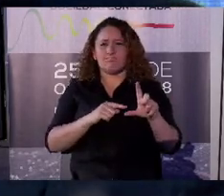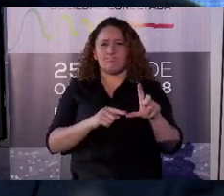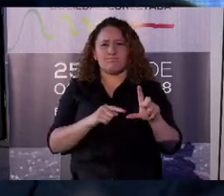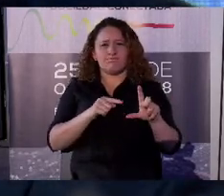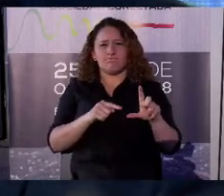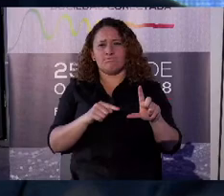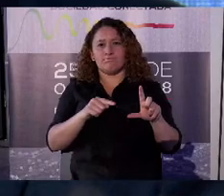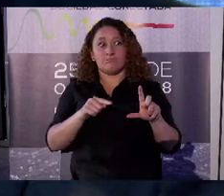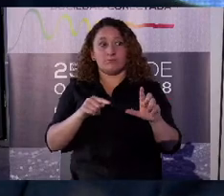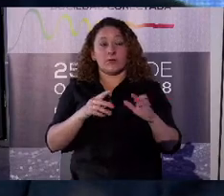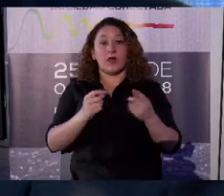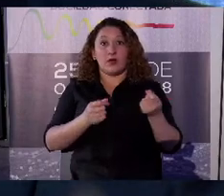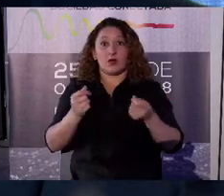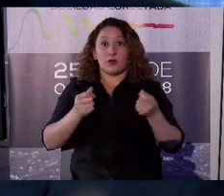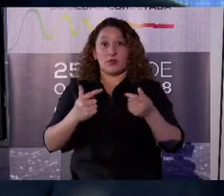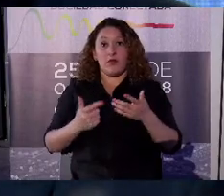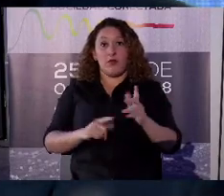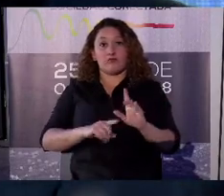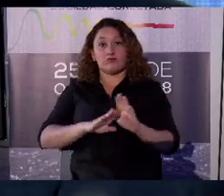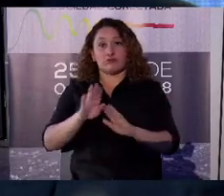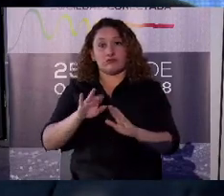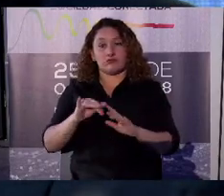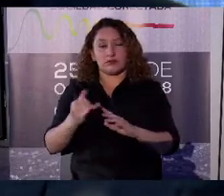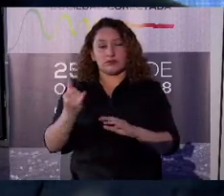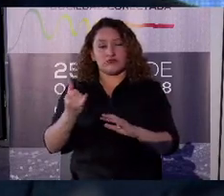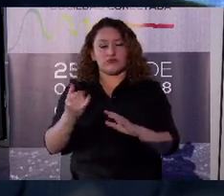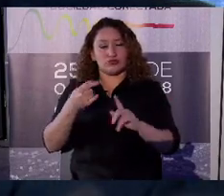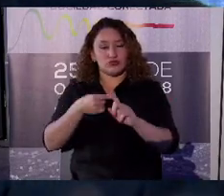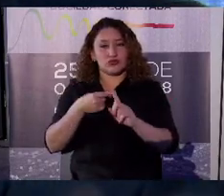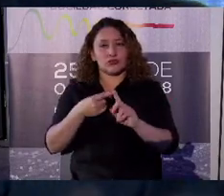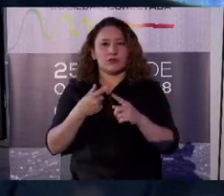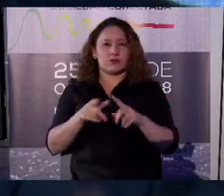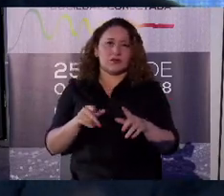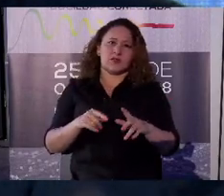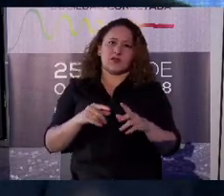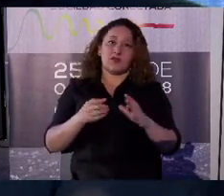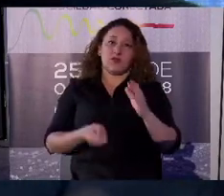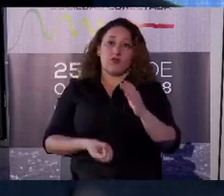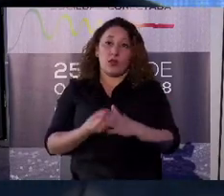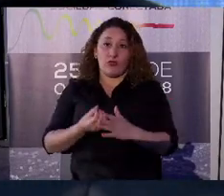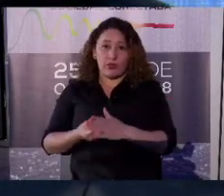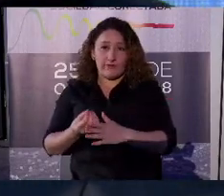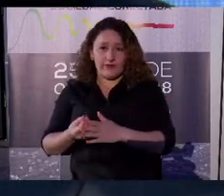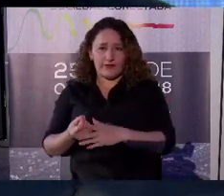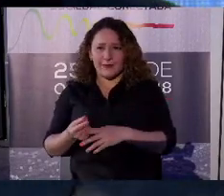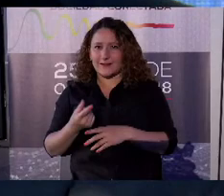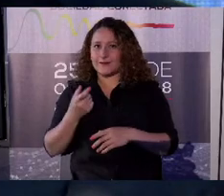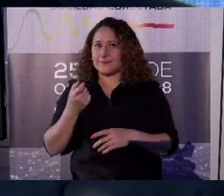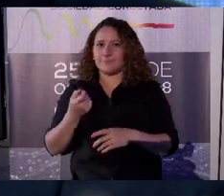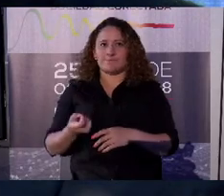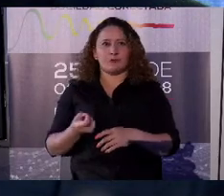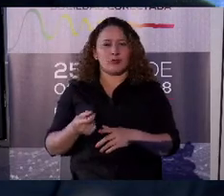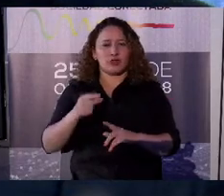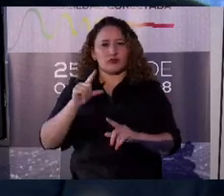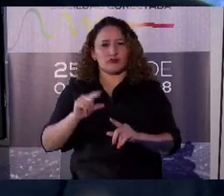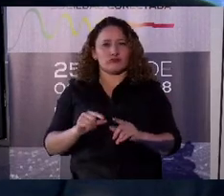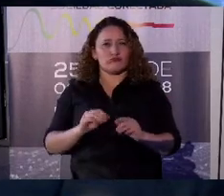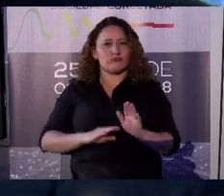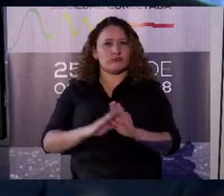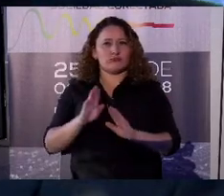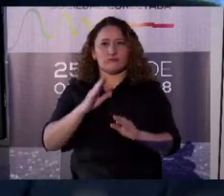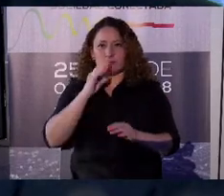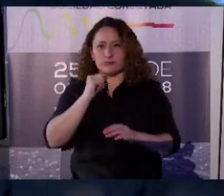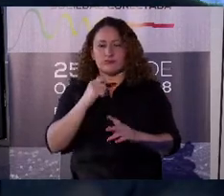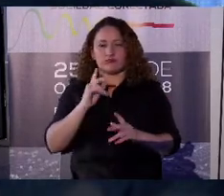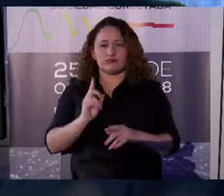crecimiento económico que ha sido positivo, es la región del mundo donde menos ha crecido la productividad, Y eso fundamental tiene que ver con nuestra capacidad